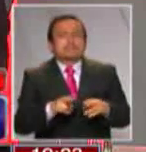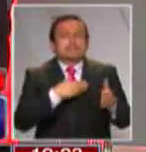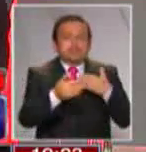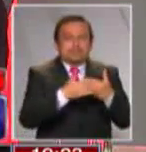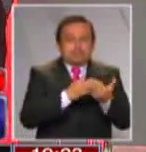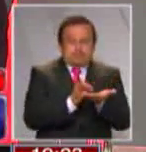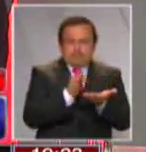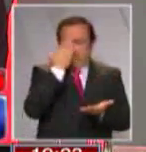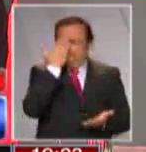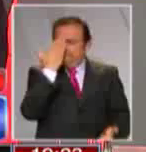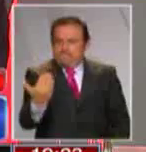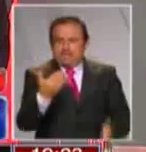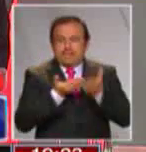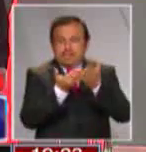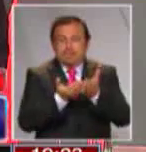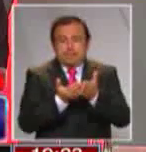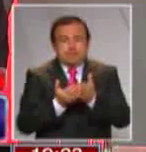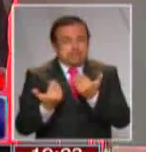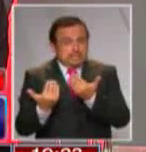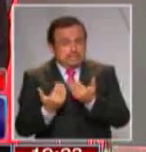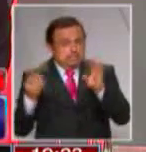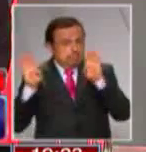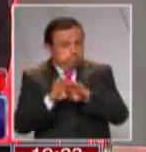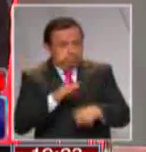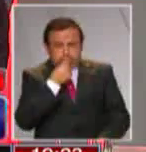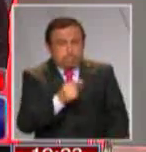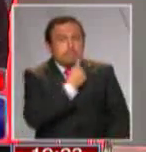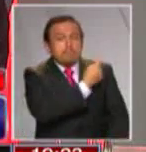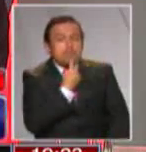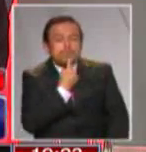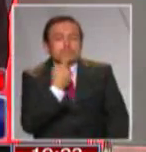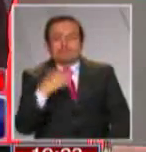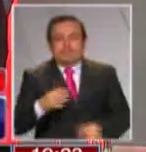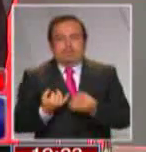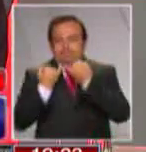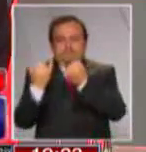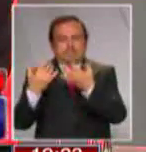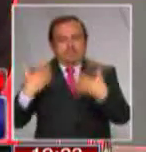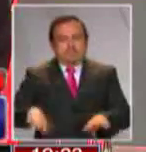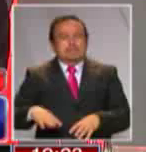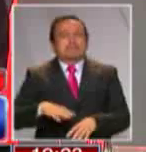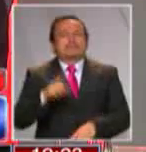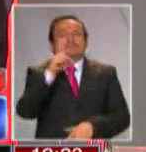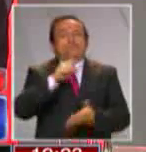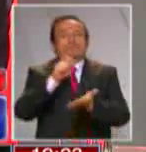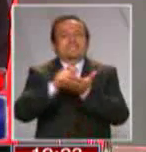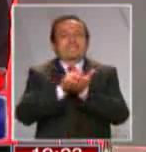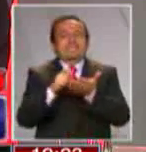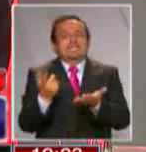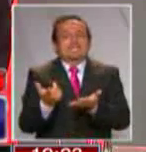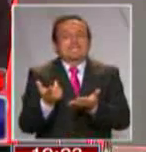que están frente al puerto. ¿Amerita un cierre inmediato? Nosotros hemos entregado todos los antecedentes, particularmente a la Superintendencia